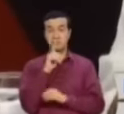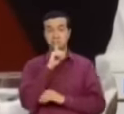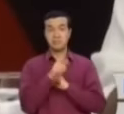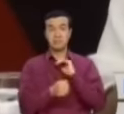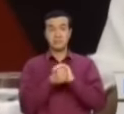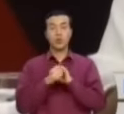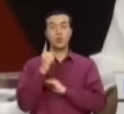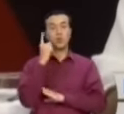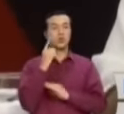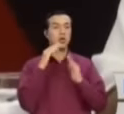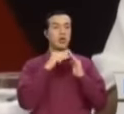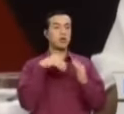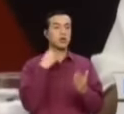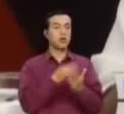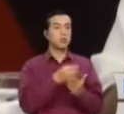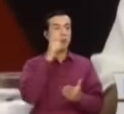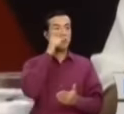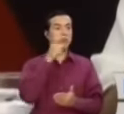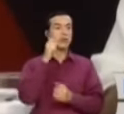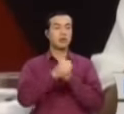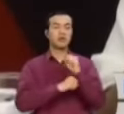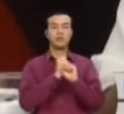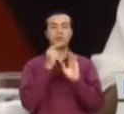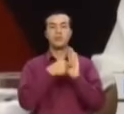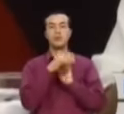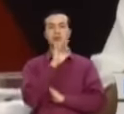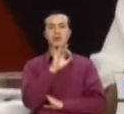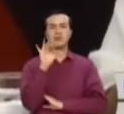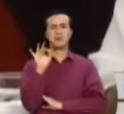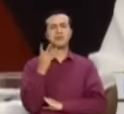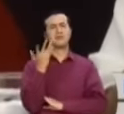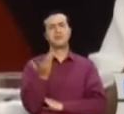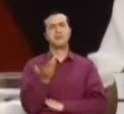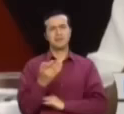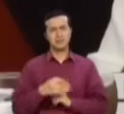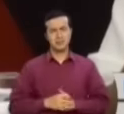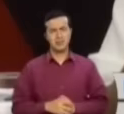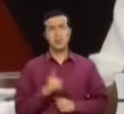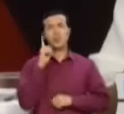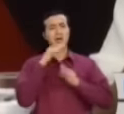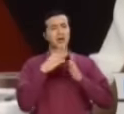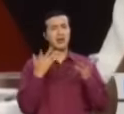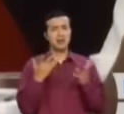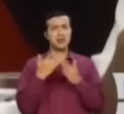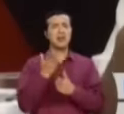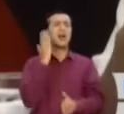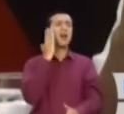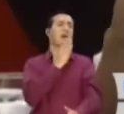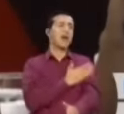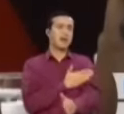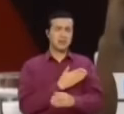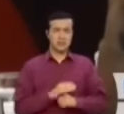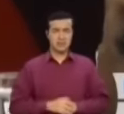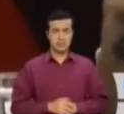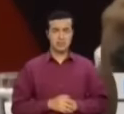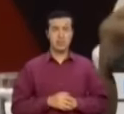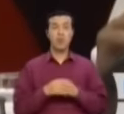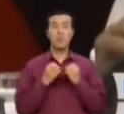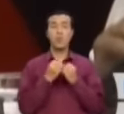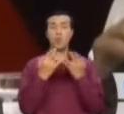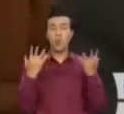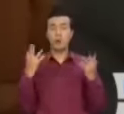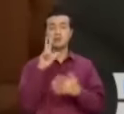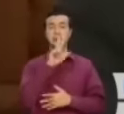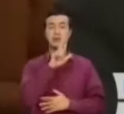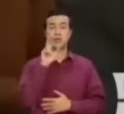Ha dicho la casa que se compró el fiscal en el año 1999, una casa, en un fideicomiso. Mucho antes de ser funcionario público, pero no dice cuánto, 300.